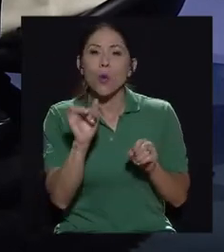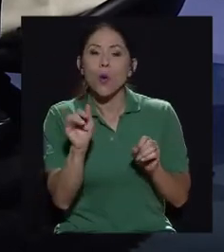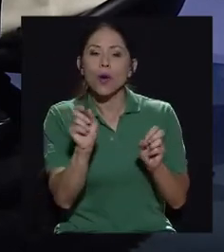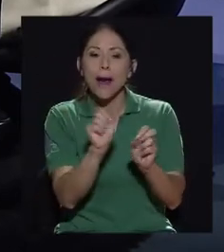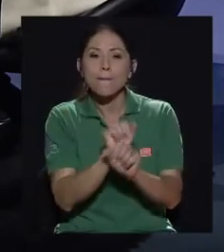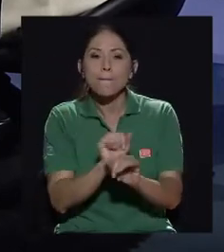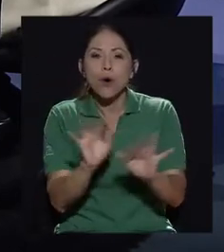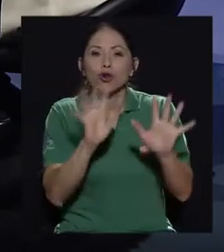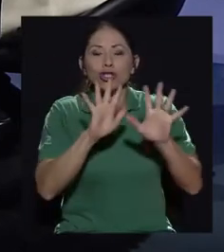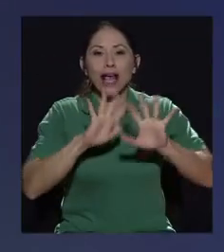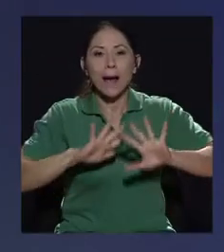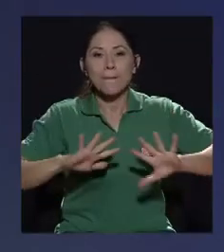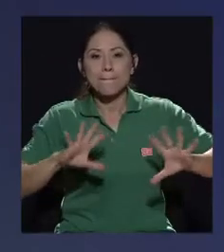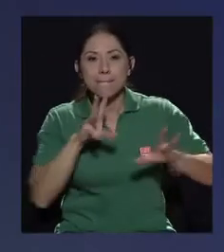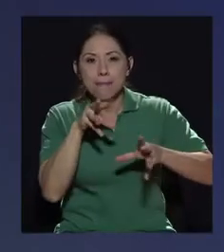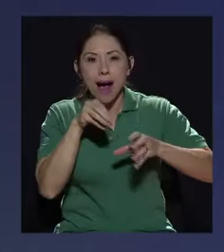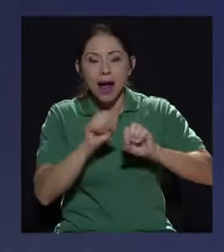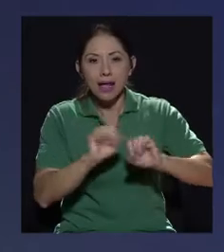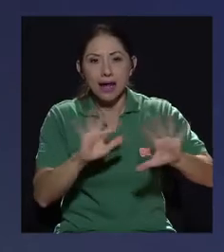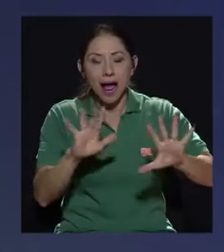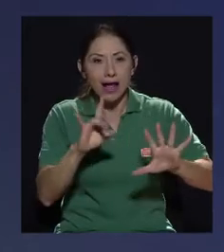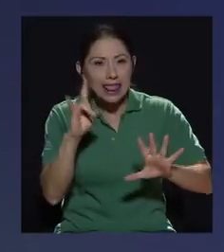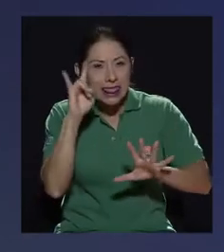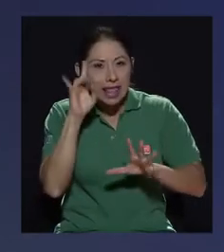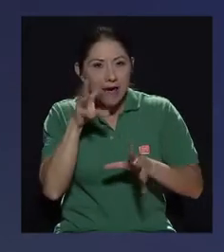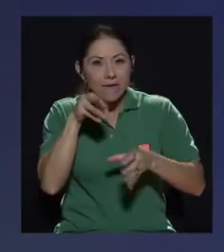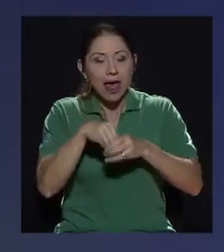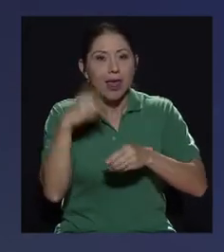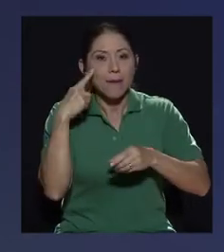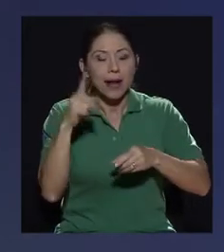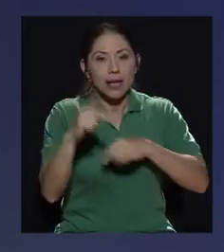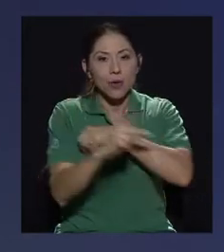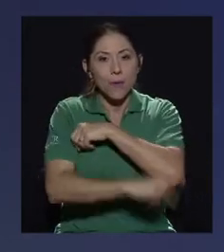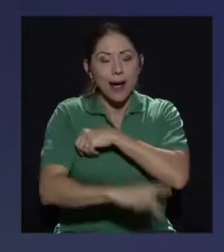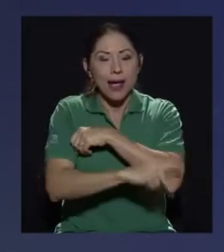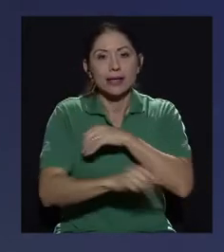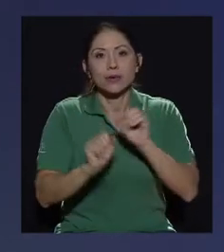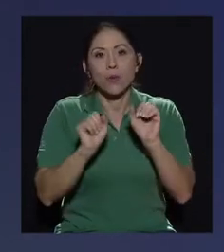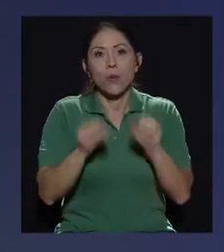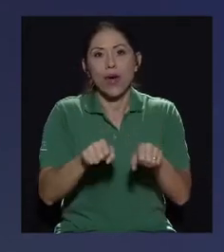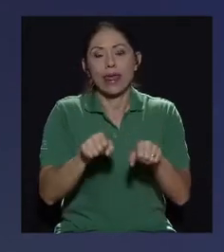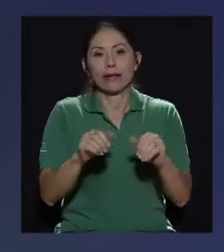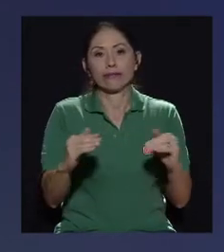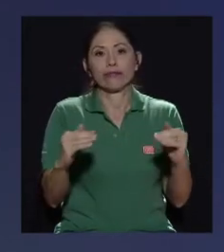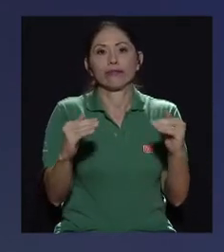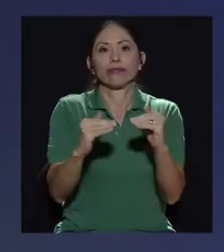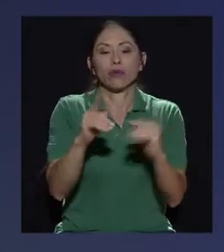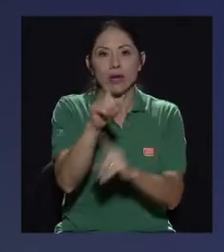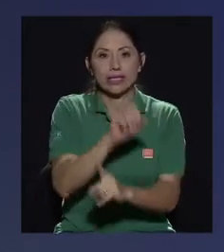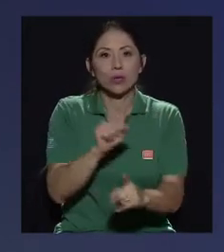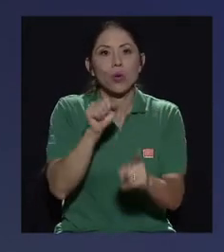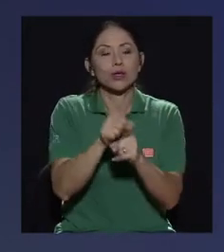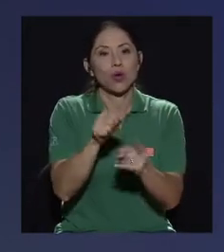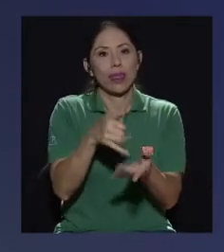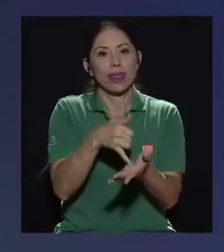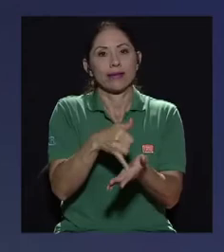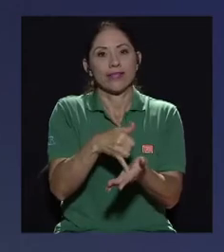pócima mágica endiablada para poder colocar a un país en una situación deficitaria